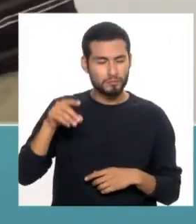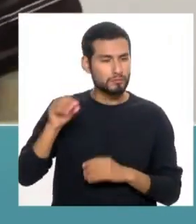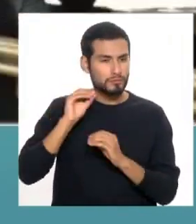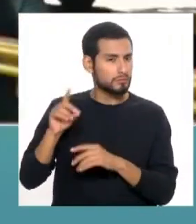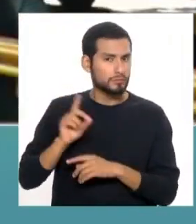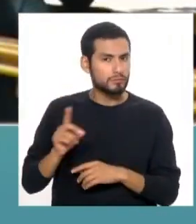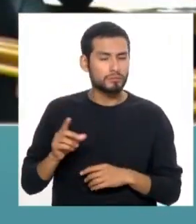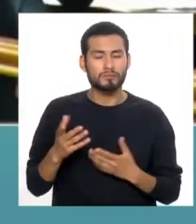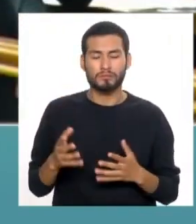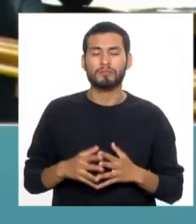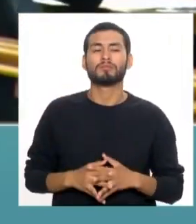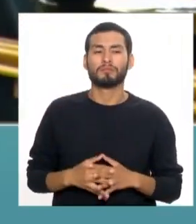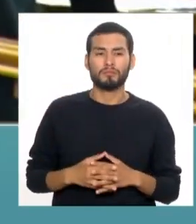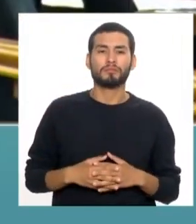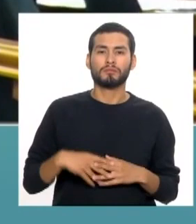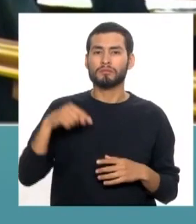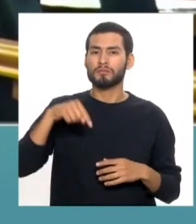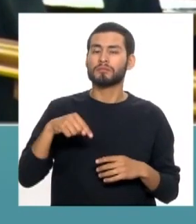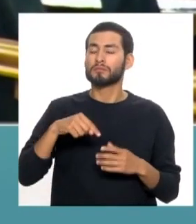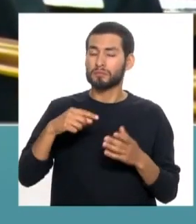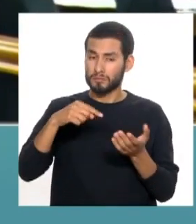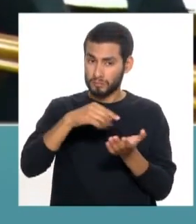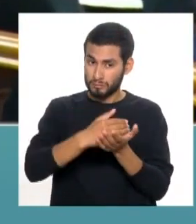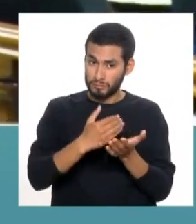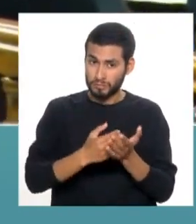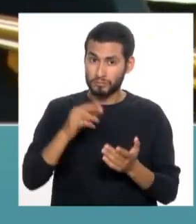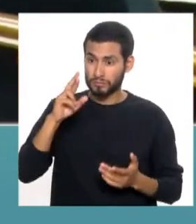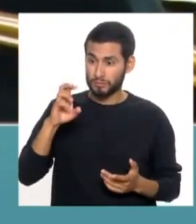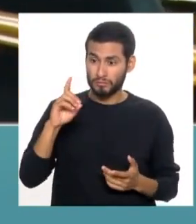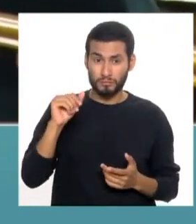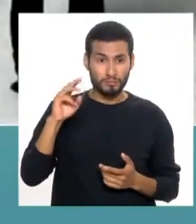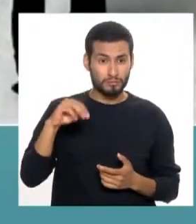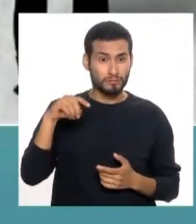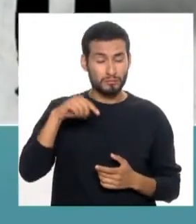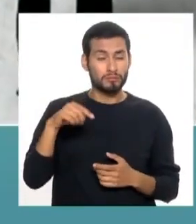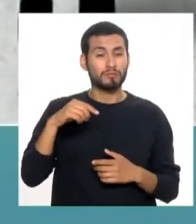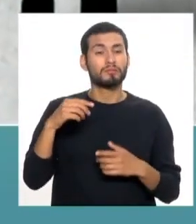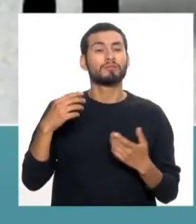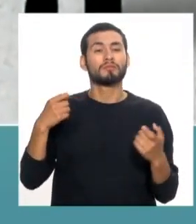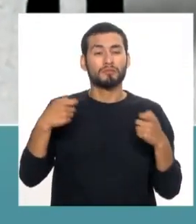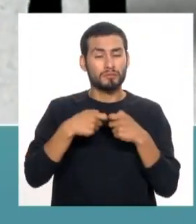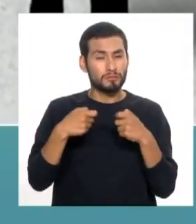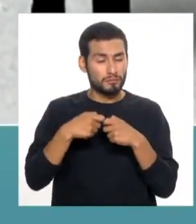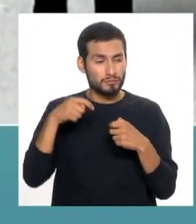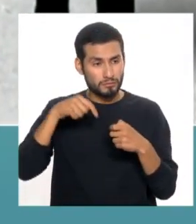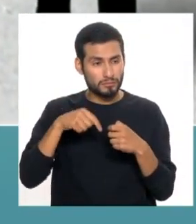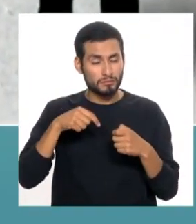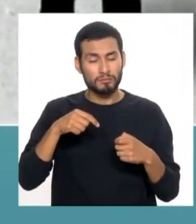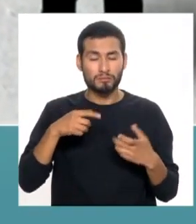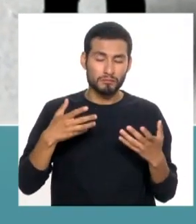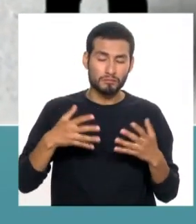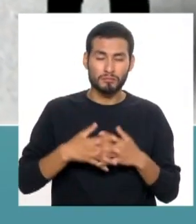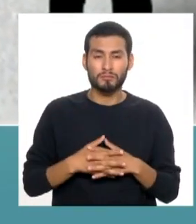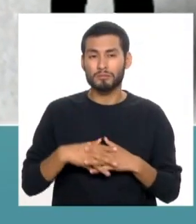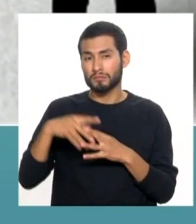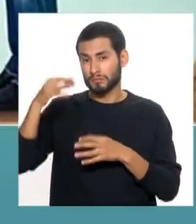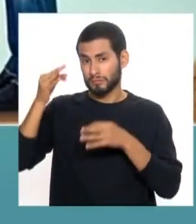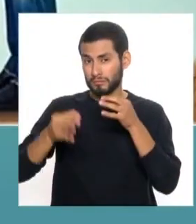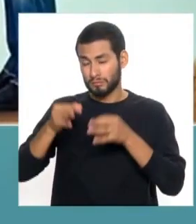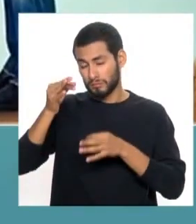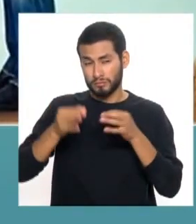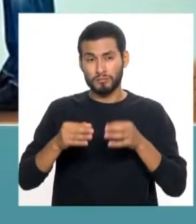Entonces, a través de este registro, el REDAN, es un registro electrónico, que es en este caso del Poder